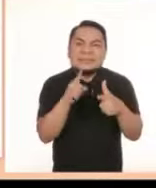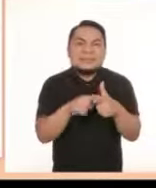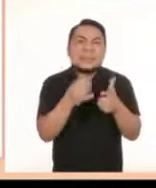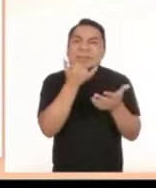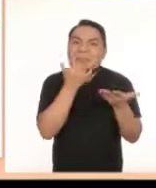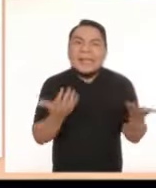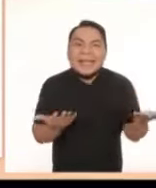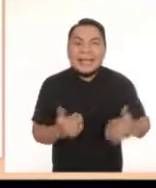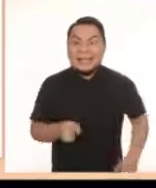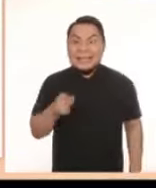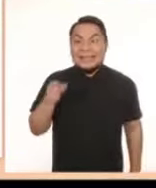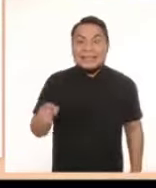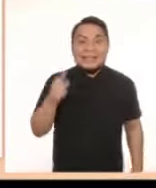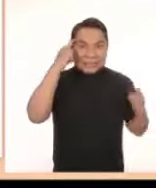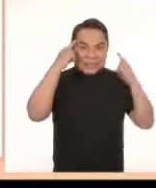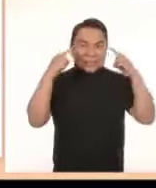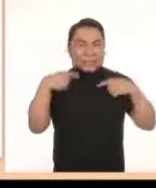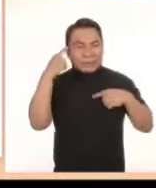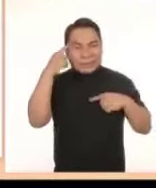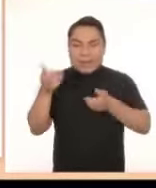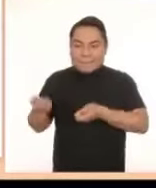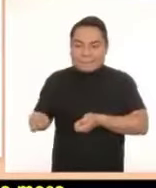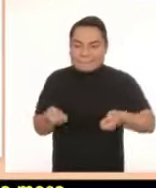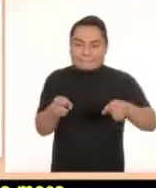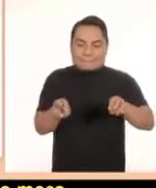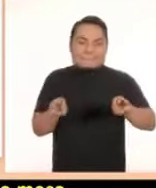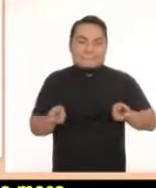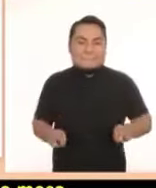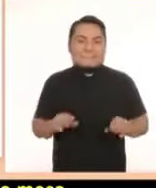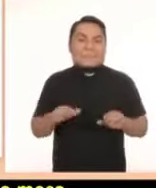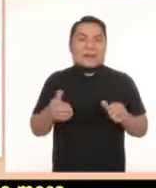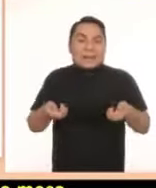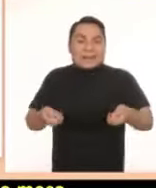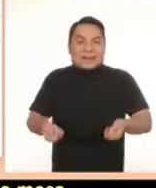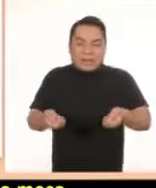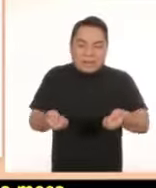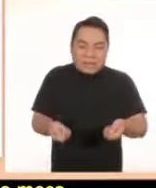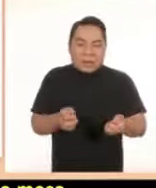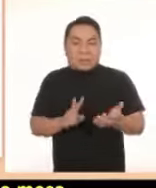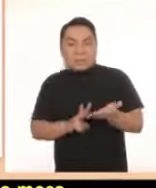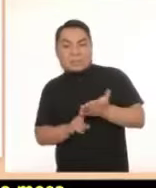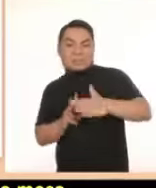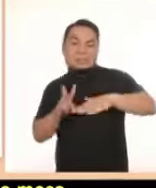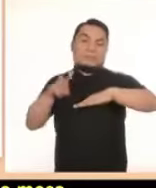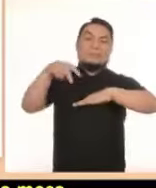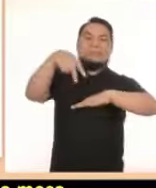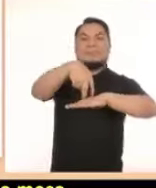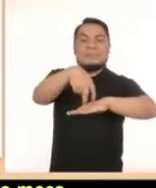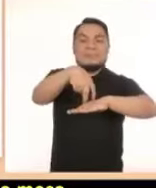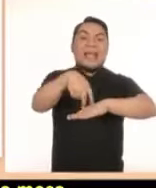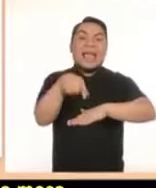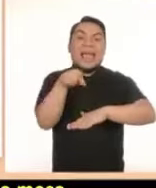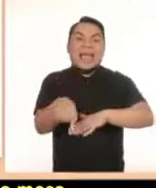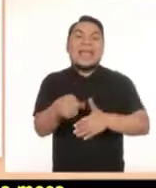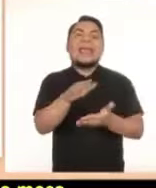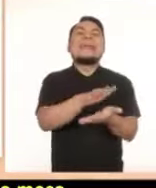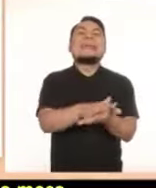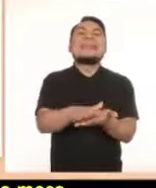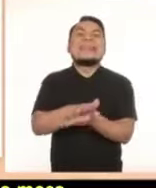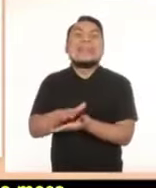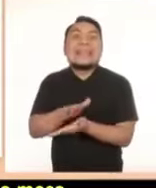Entonces Tito acerca un banco. Con mucho cuidado se sube a él y